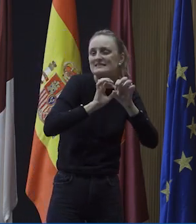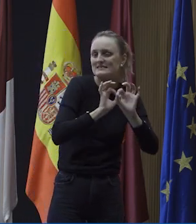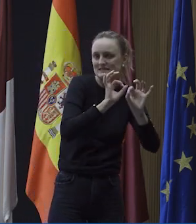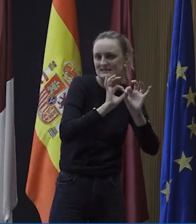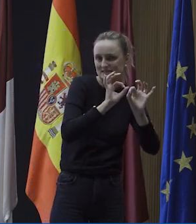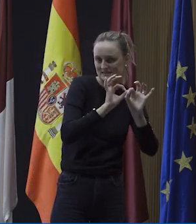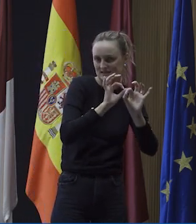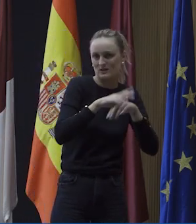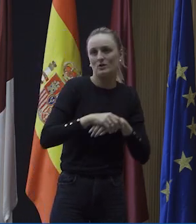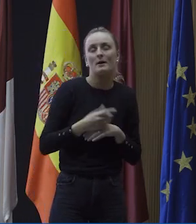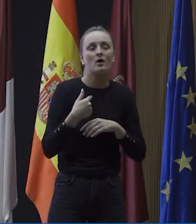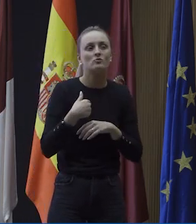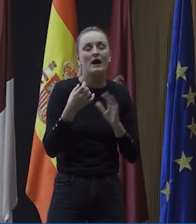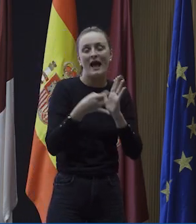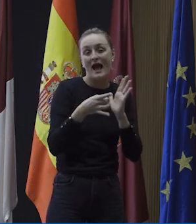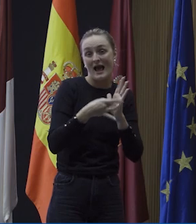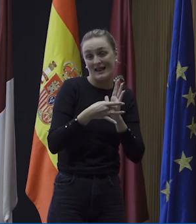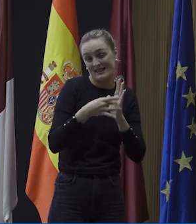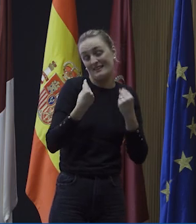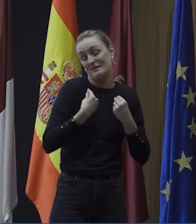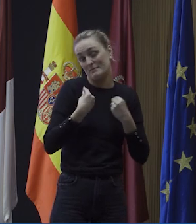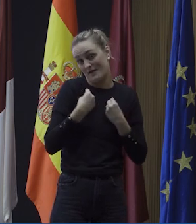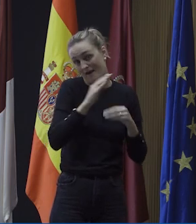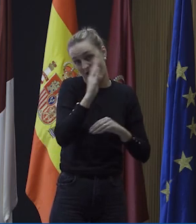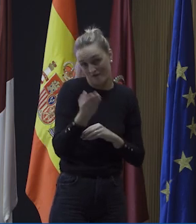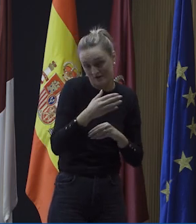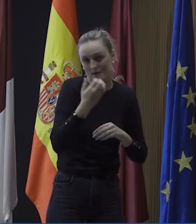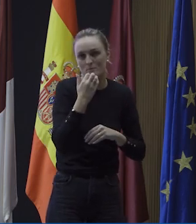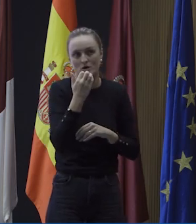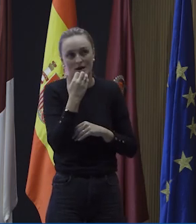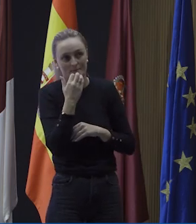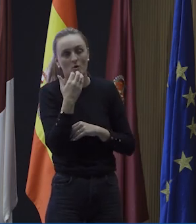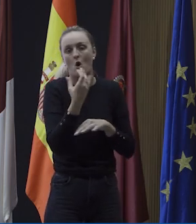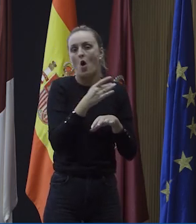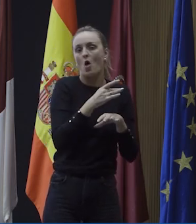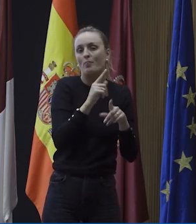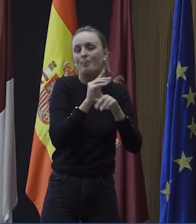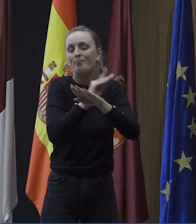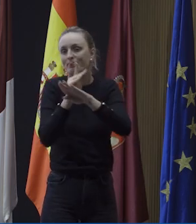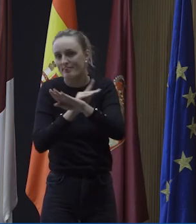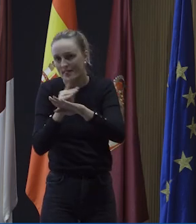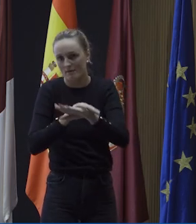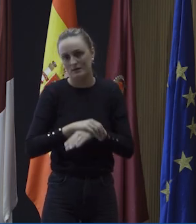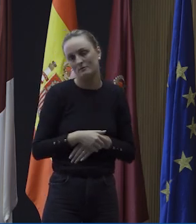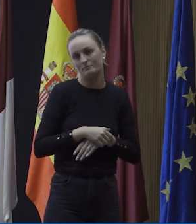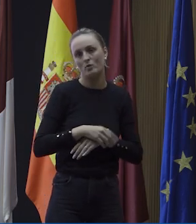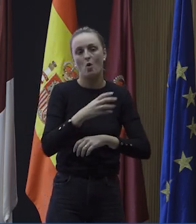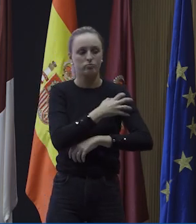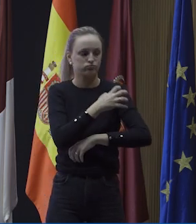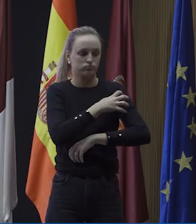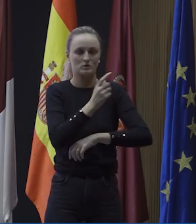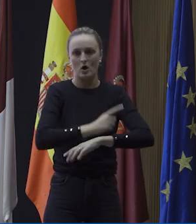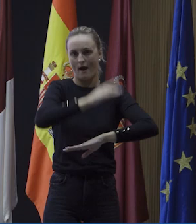calidad de vida, o sea que no son enfermedades como puede ser la diabetes o la hipertensión, pero van a causar también